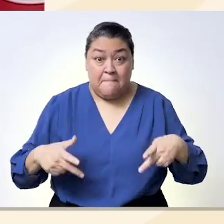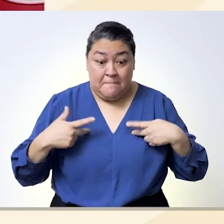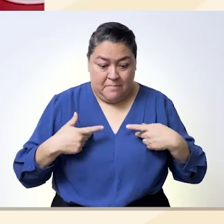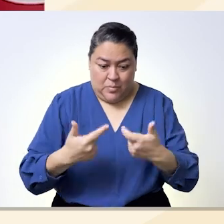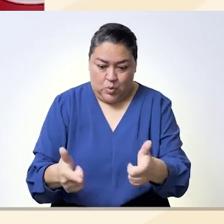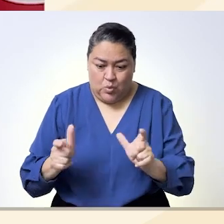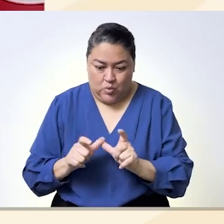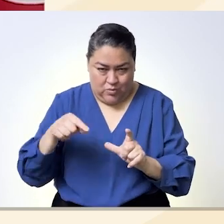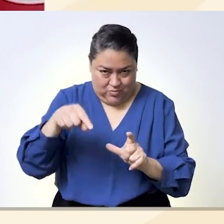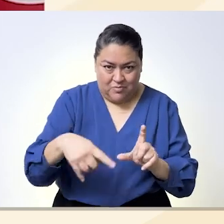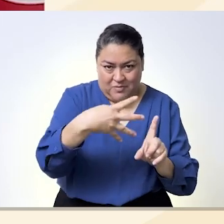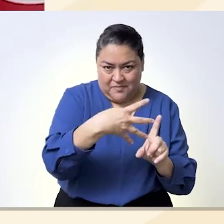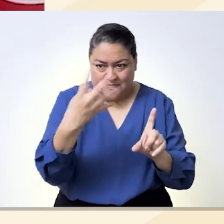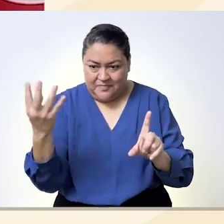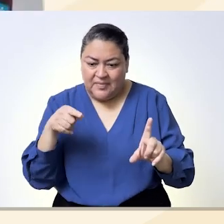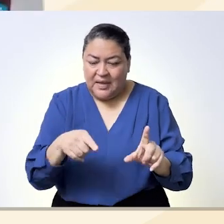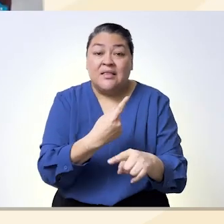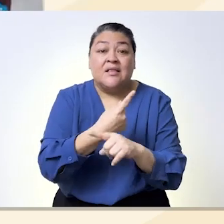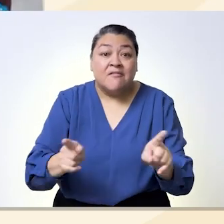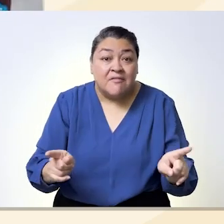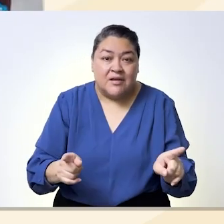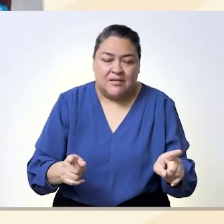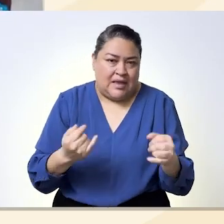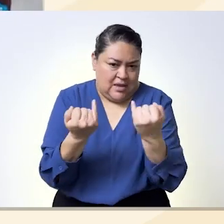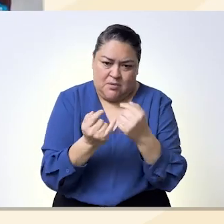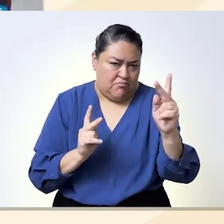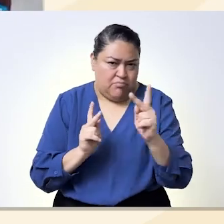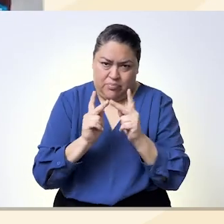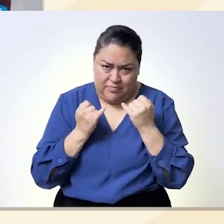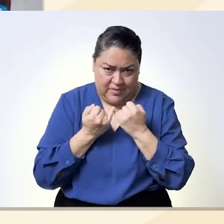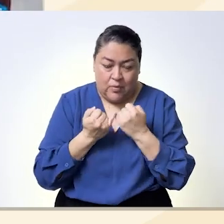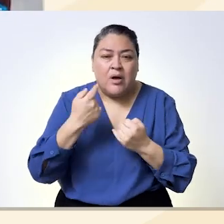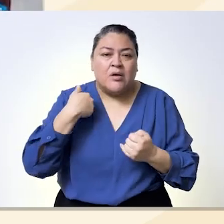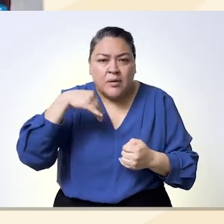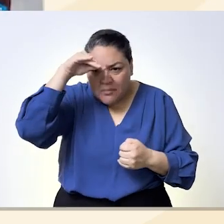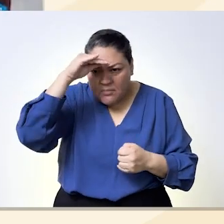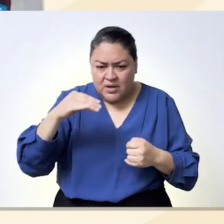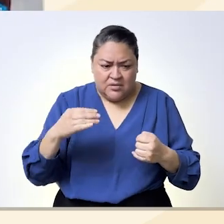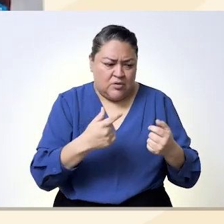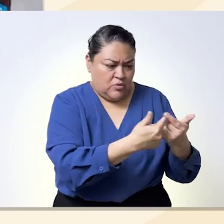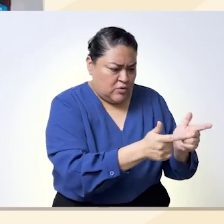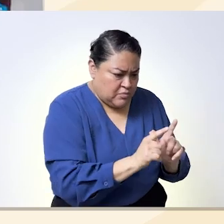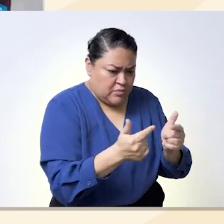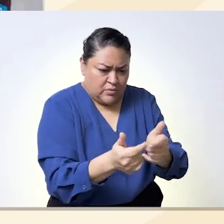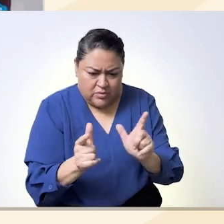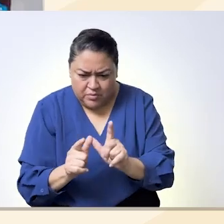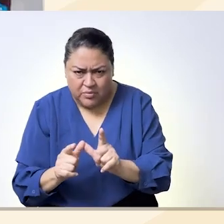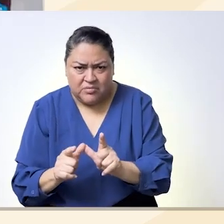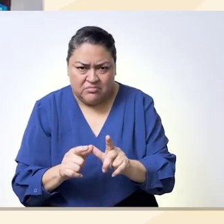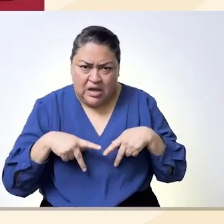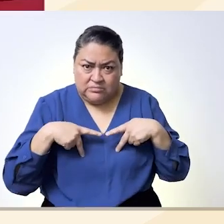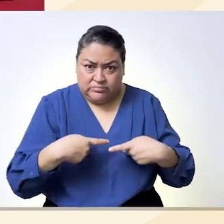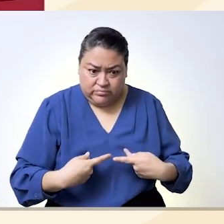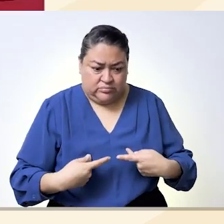cruza mucho a las personas de la disidencia sexogenérica. Incluso yo me atrevo a pensar a todas las personas con diferentes